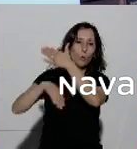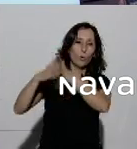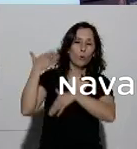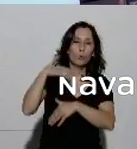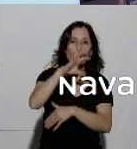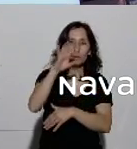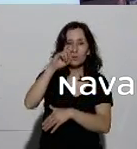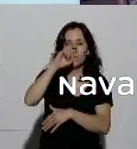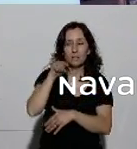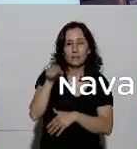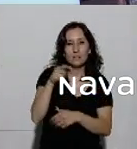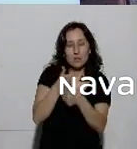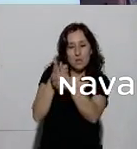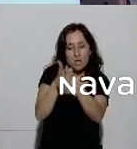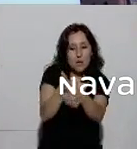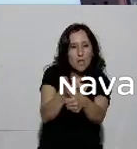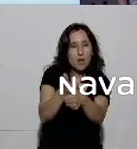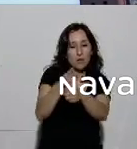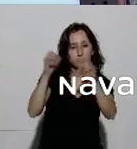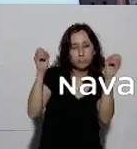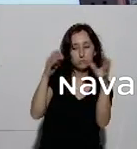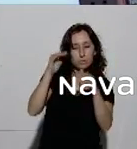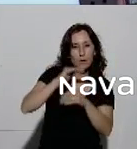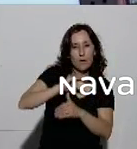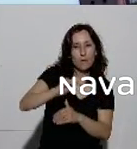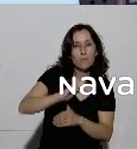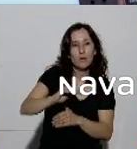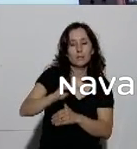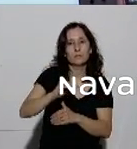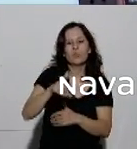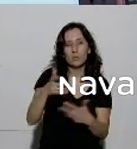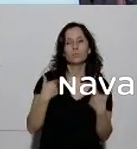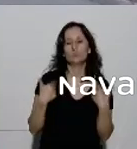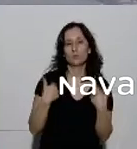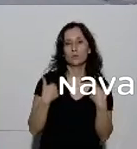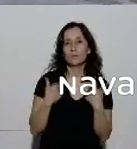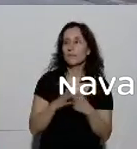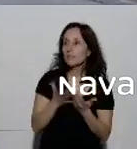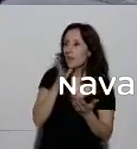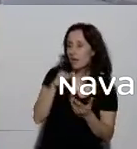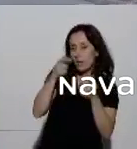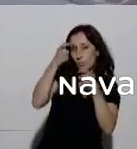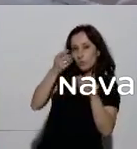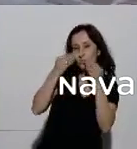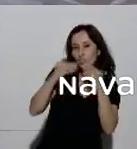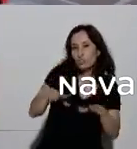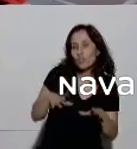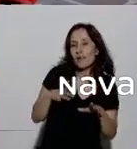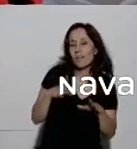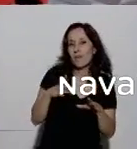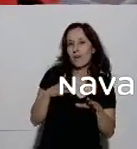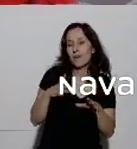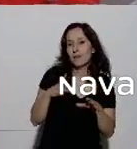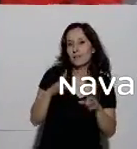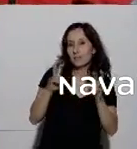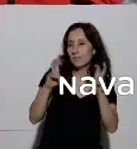aquella persecución, aquella fama de bruja, de malas personas. Seguro que ahora hay leyendas por el pueblo, seguro que hay anécdotas relacionadas pues, con